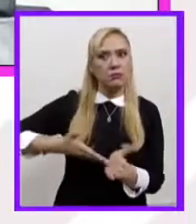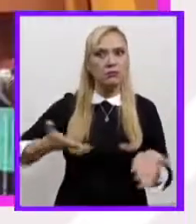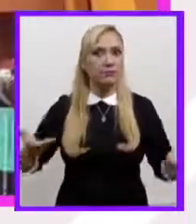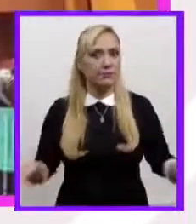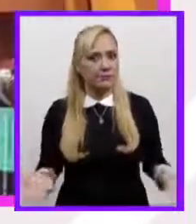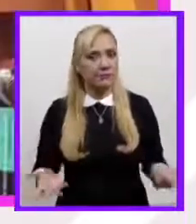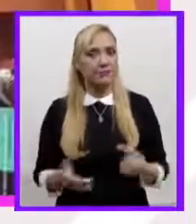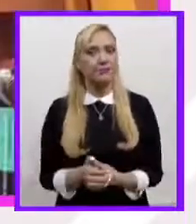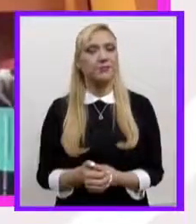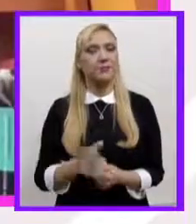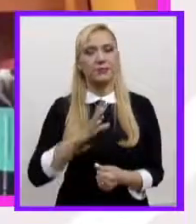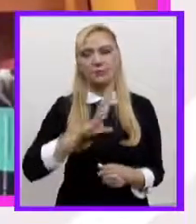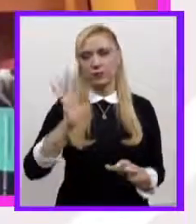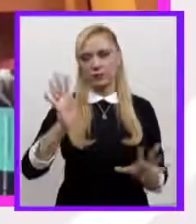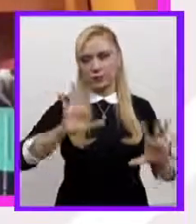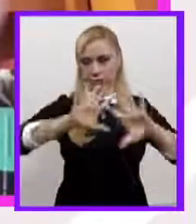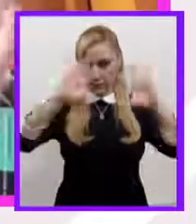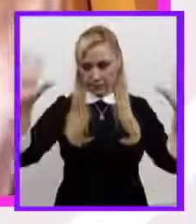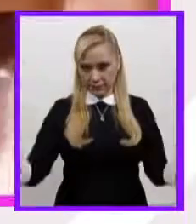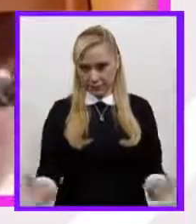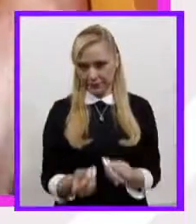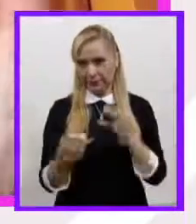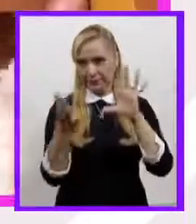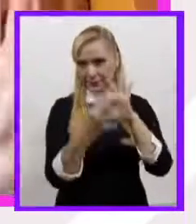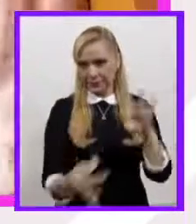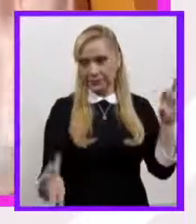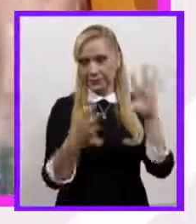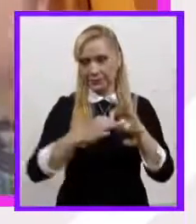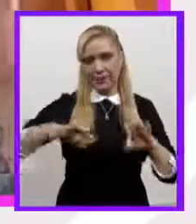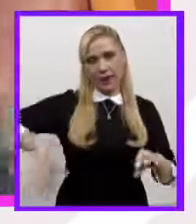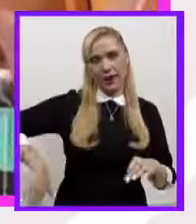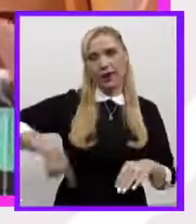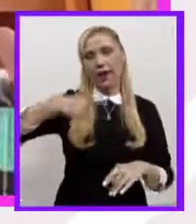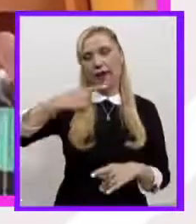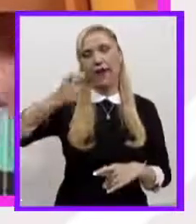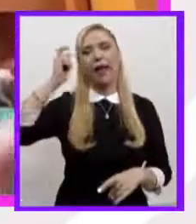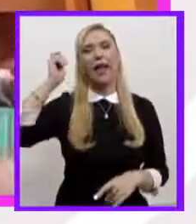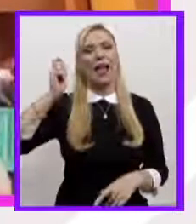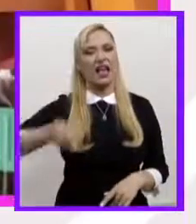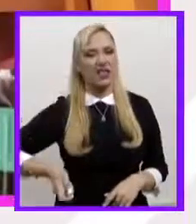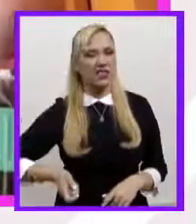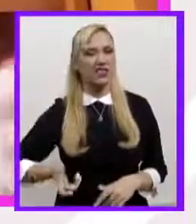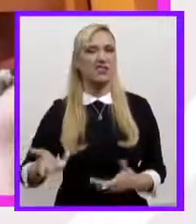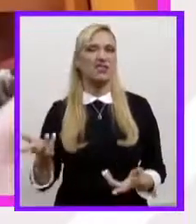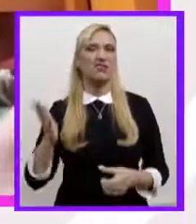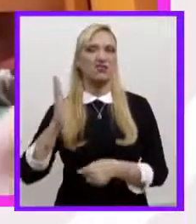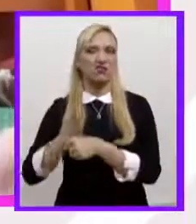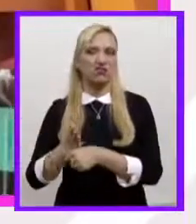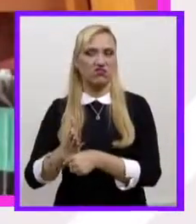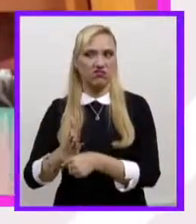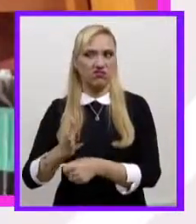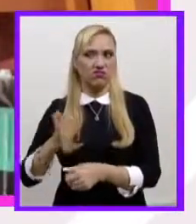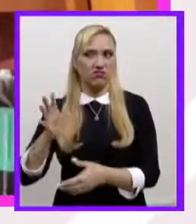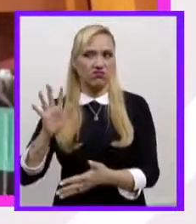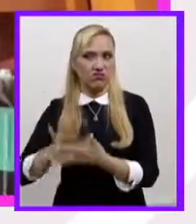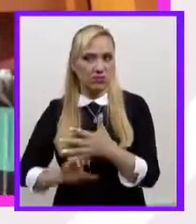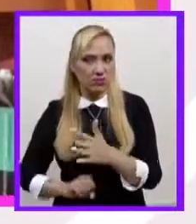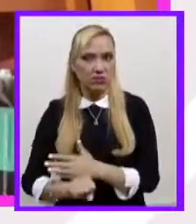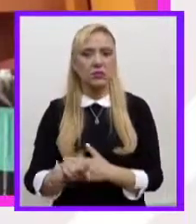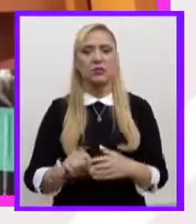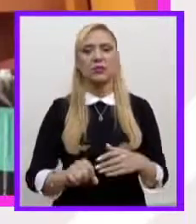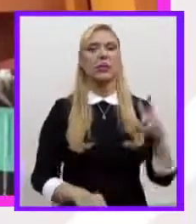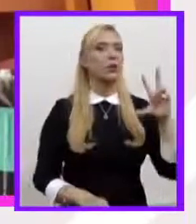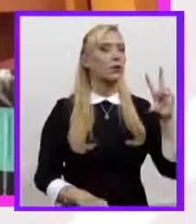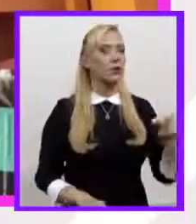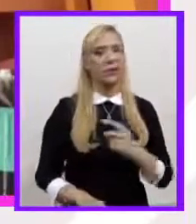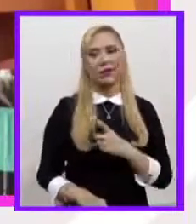ya tenemos como una visión muy completa sobre qué es el punitivismo, qué es el antipunitivismo, que no abarca el